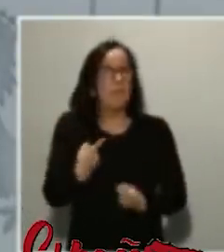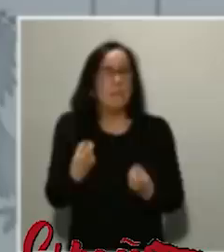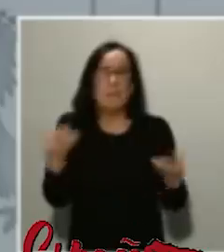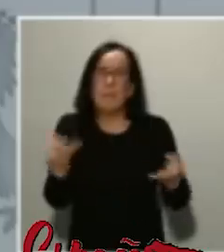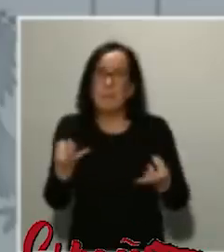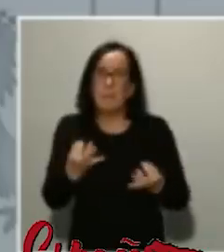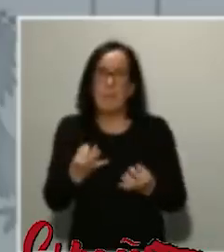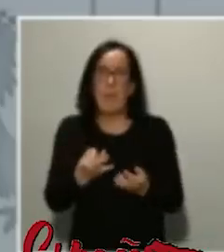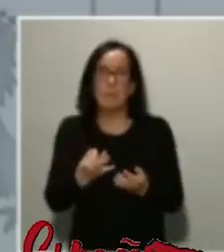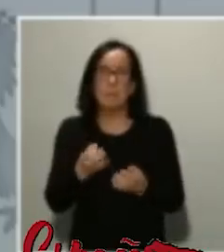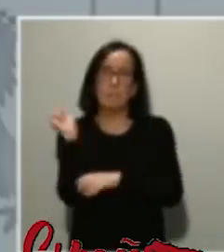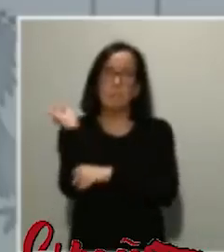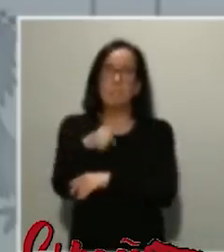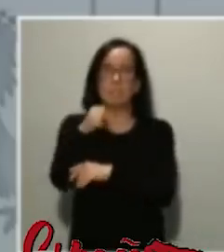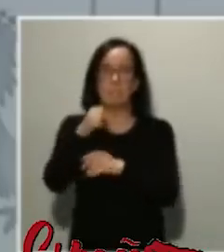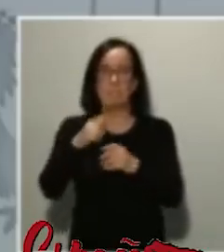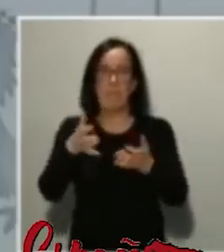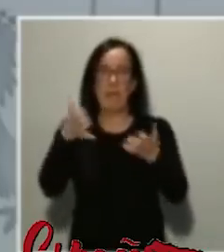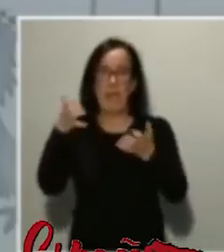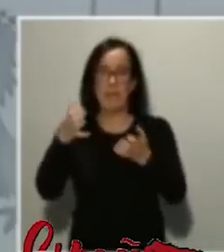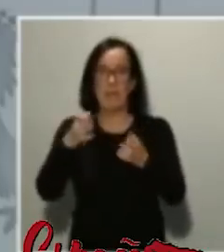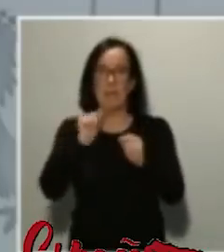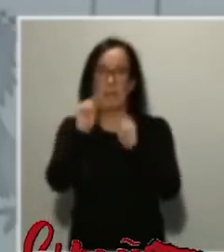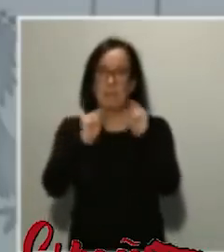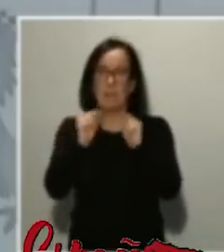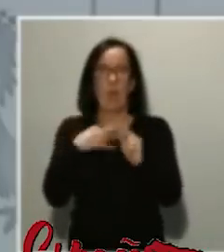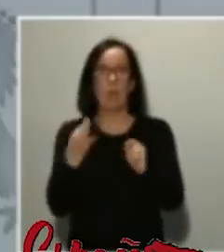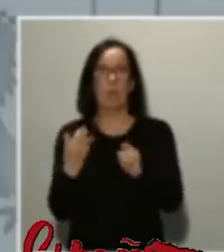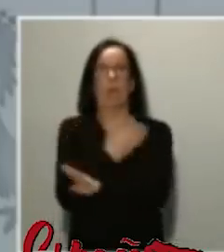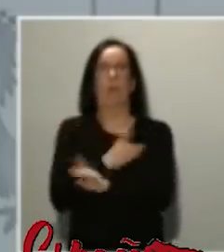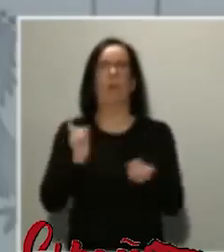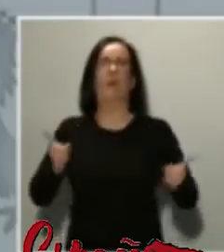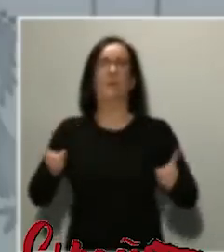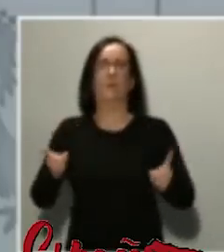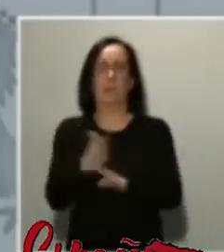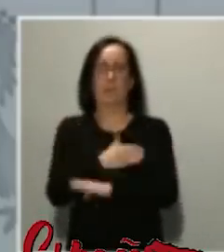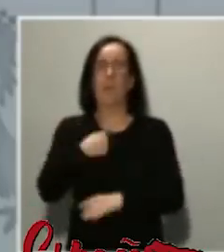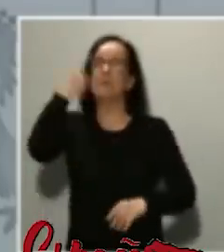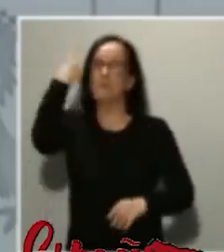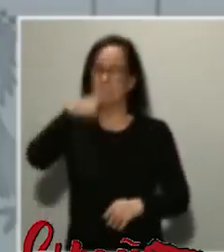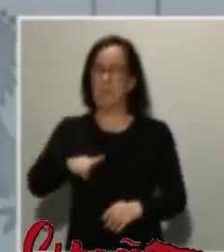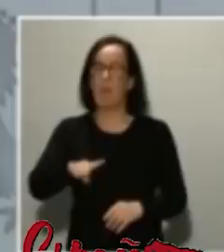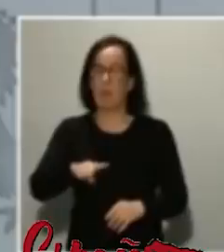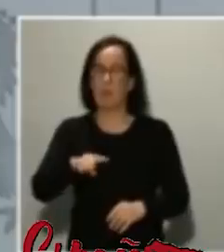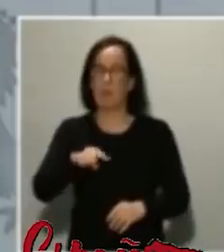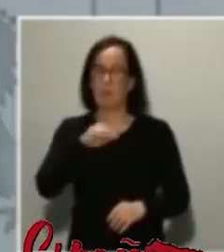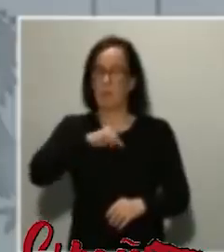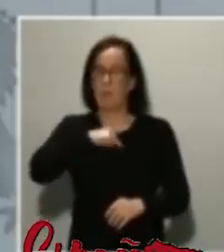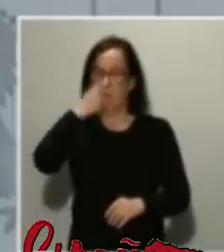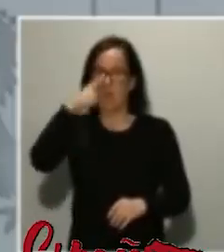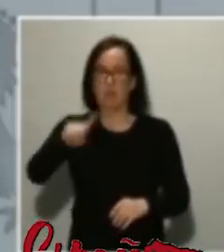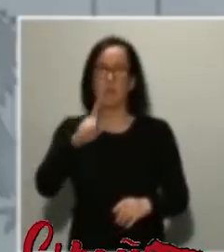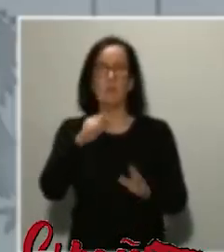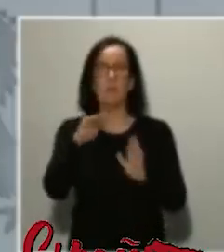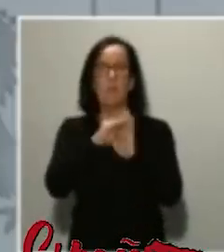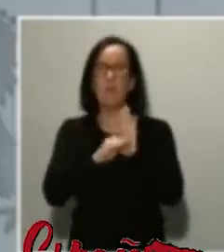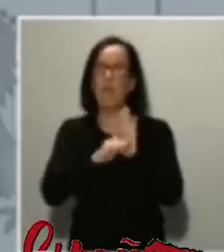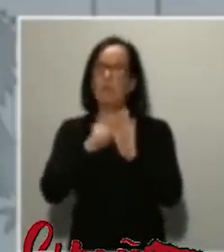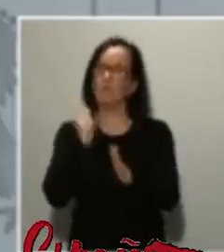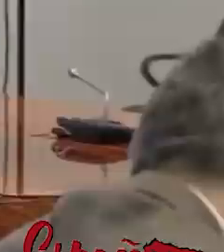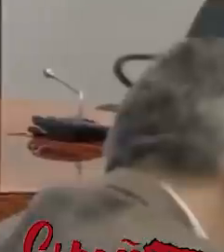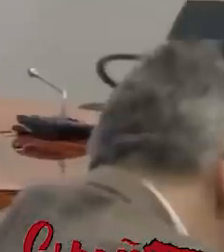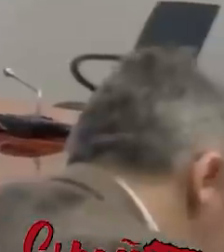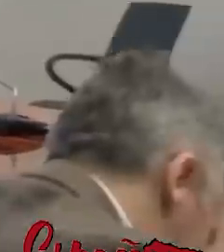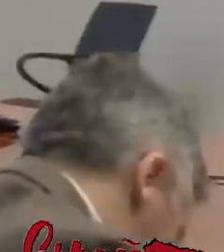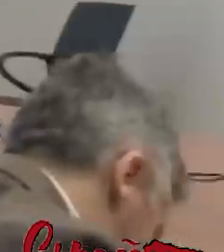empezando por el gobierno, empezando por el gobierno. Cuando sale el ministro de Sanidad no tiene que tener uno al lado,